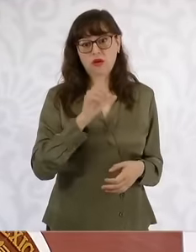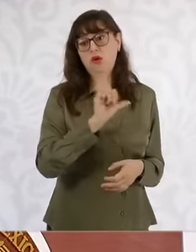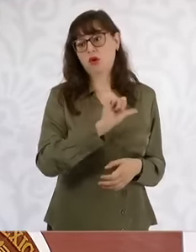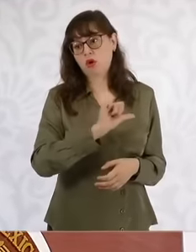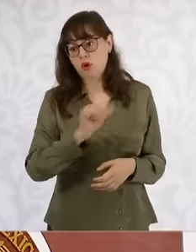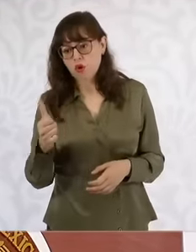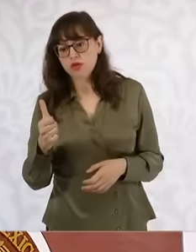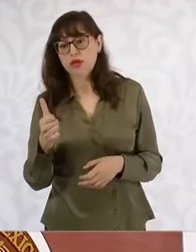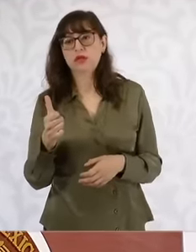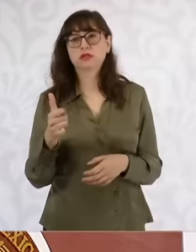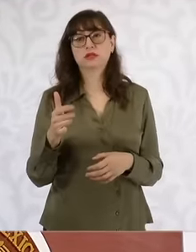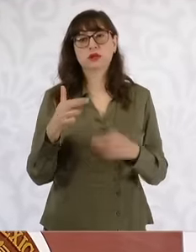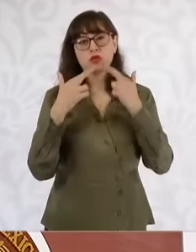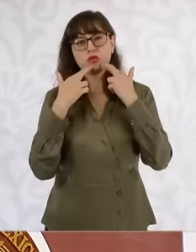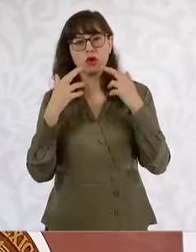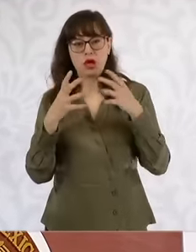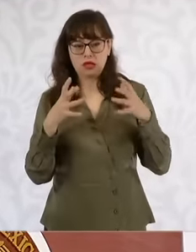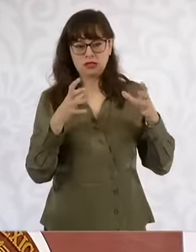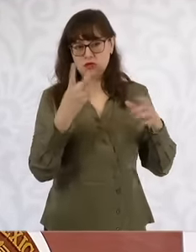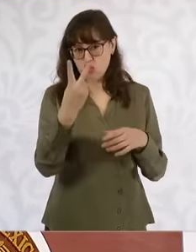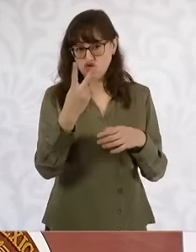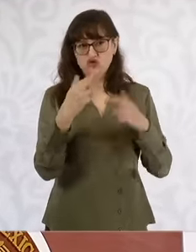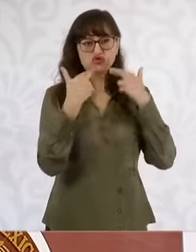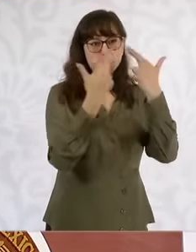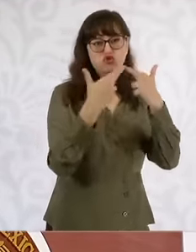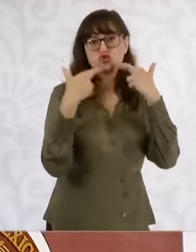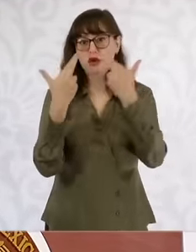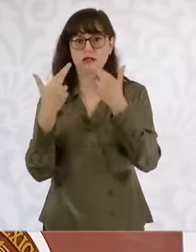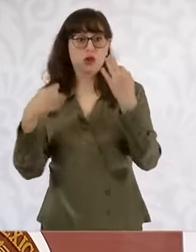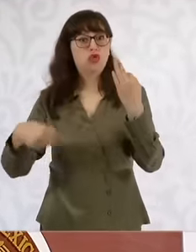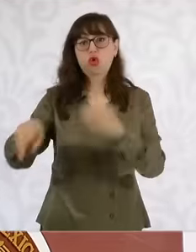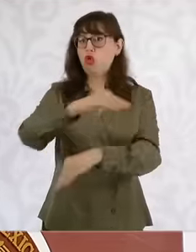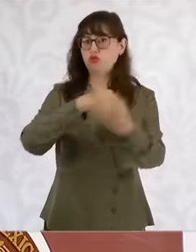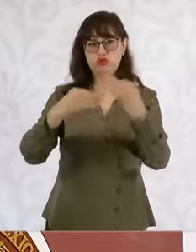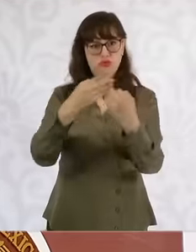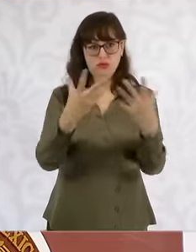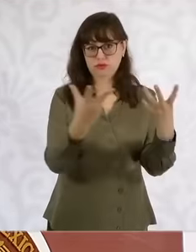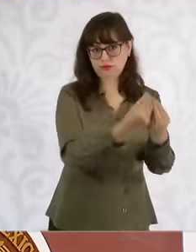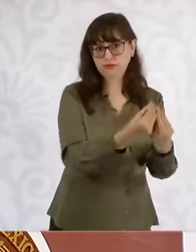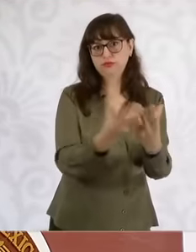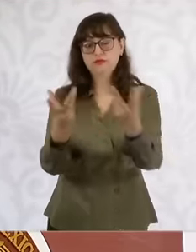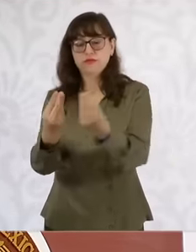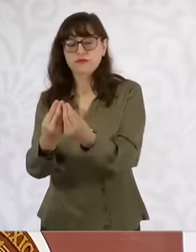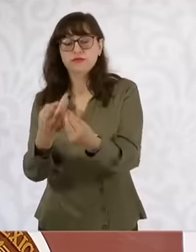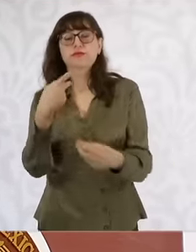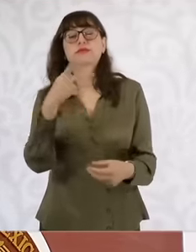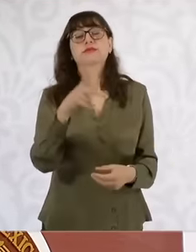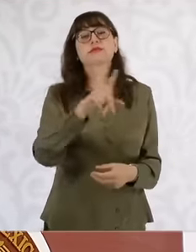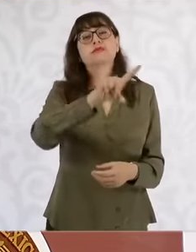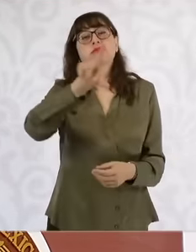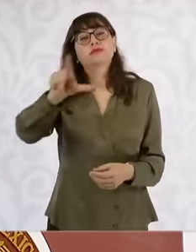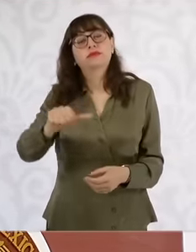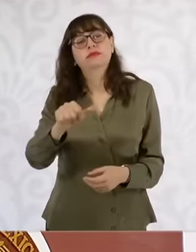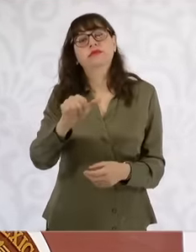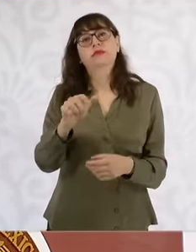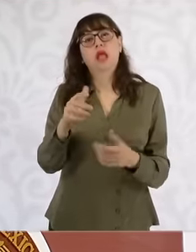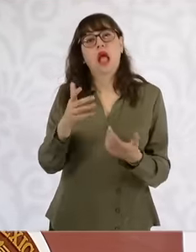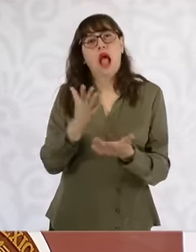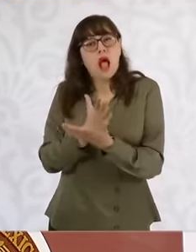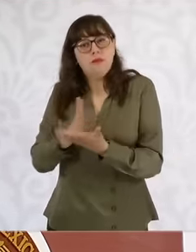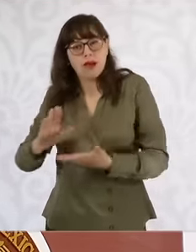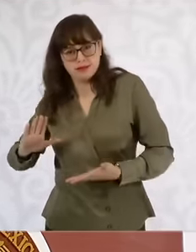bilaterales. Estas reuniones bilaterales pues forman parte, digamos, de el